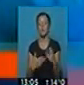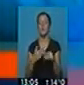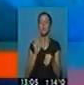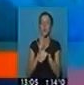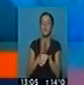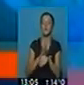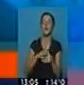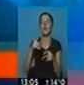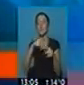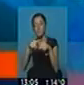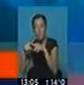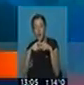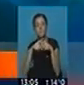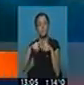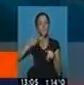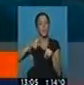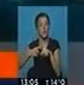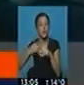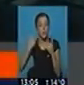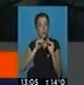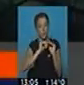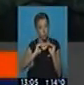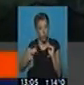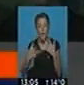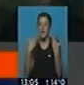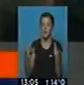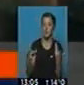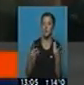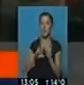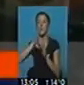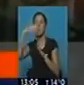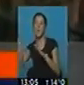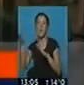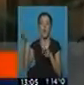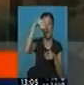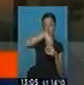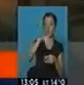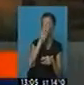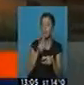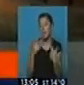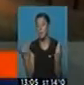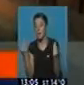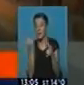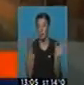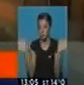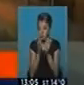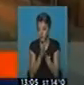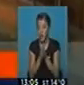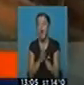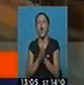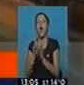cierta normalidad. Quizás en esa combinación un poco entre la mediación y el adentro se logre eso. Capriles hablaba de la posición golpe, o